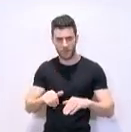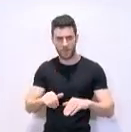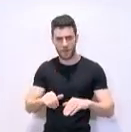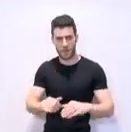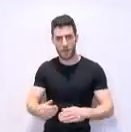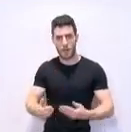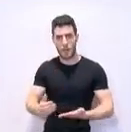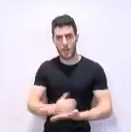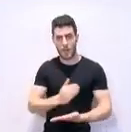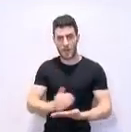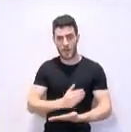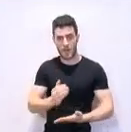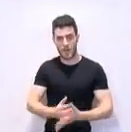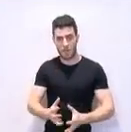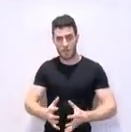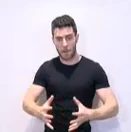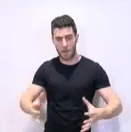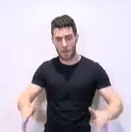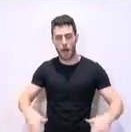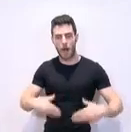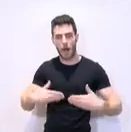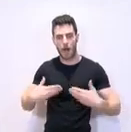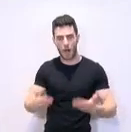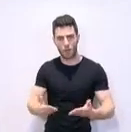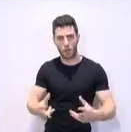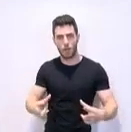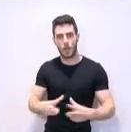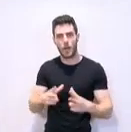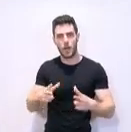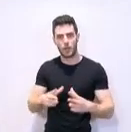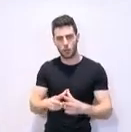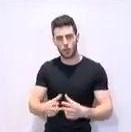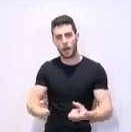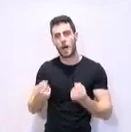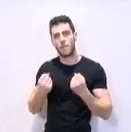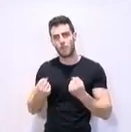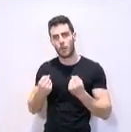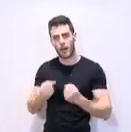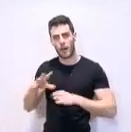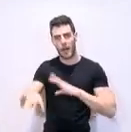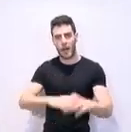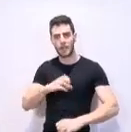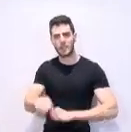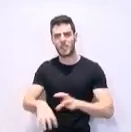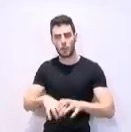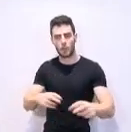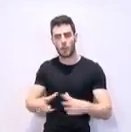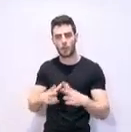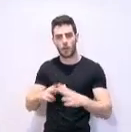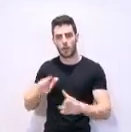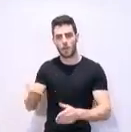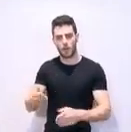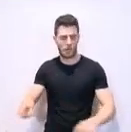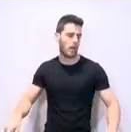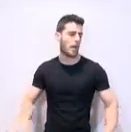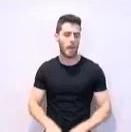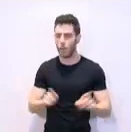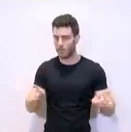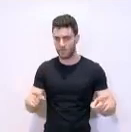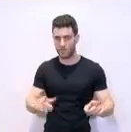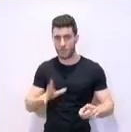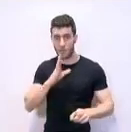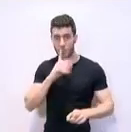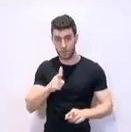de beneficios a pesar del perjuicio que puede generar en el poder adquisitivo de las mayorías sociales. De este modo, las